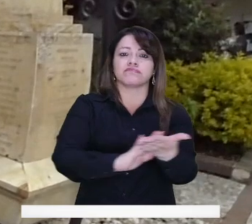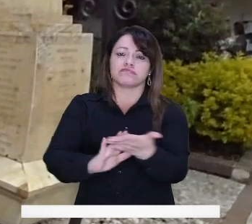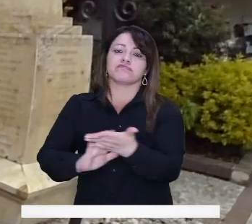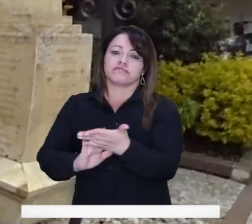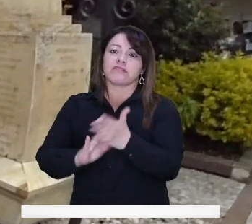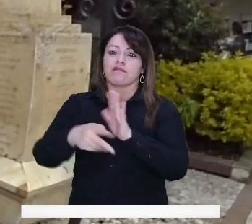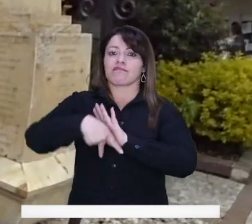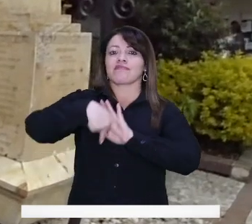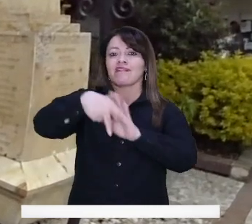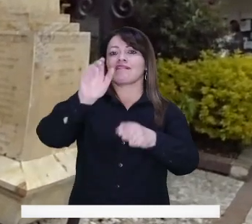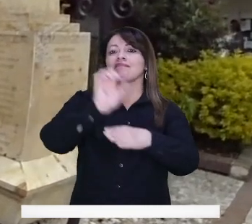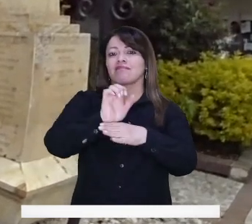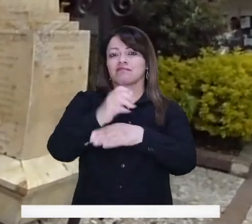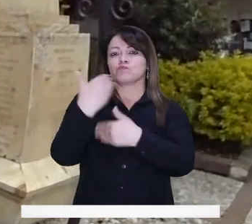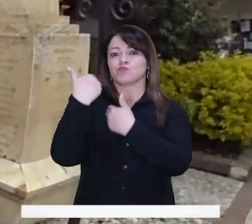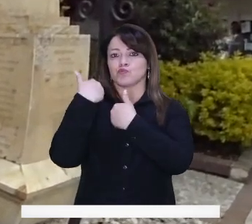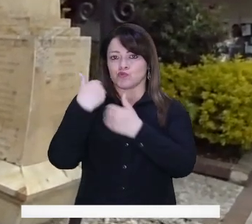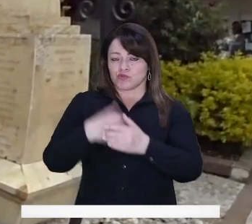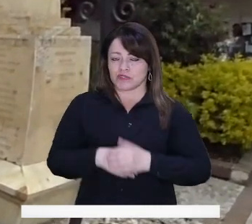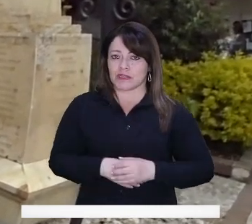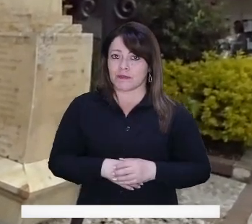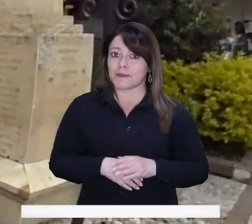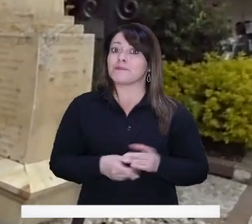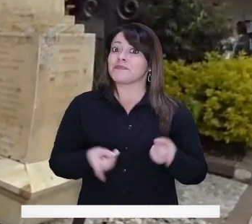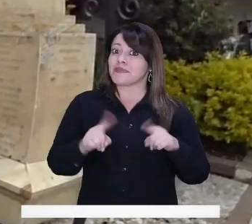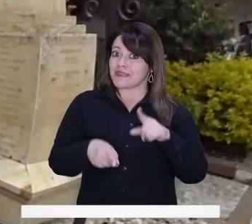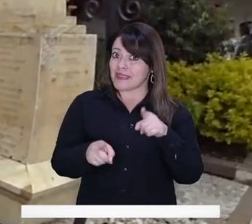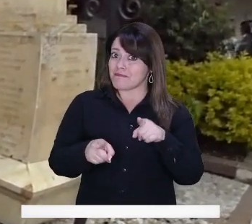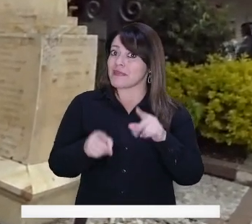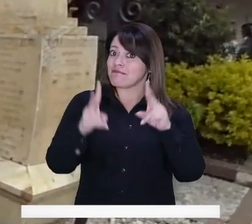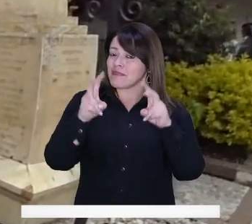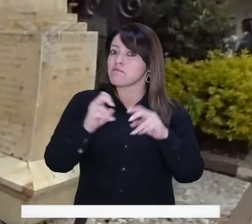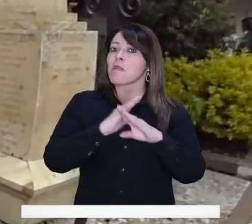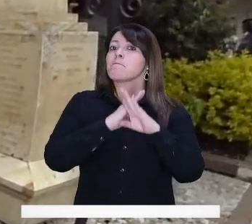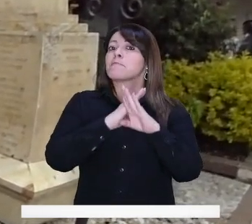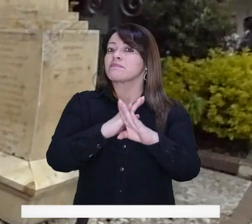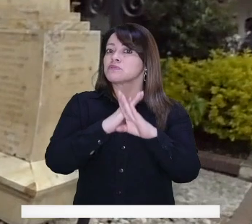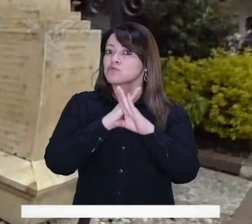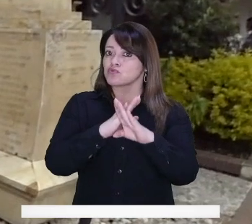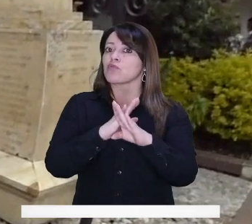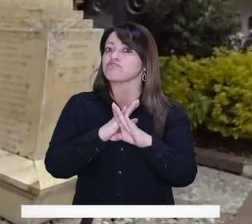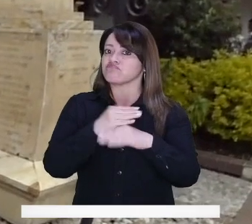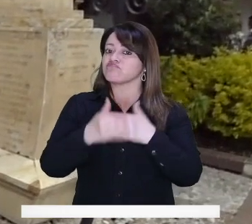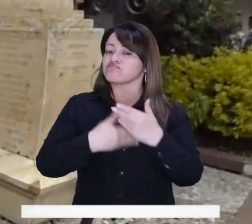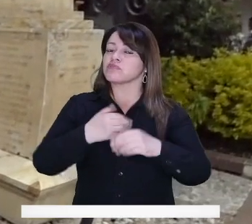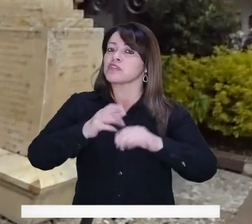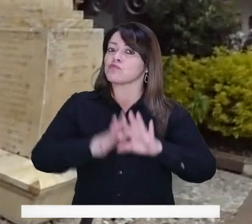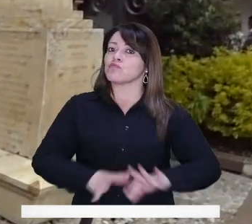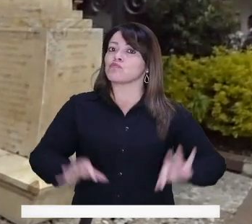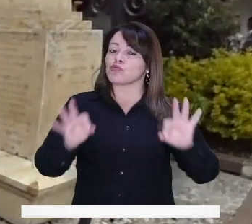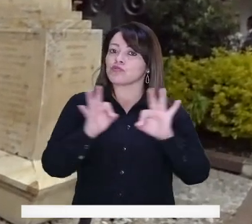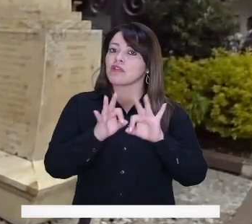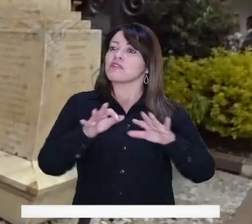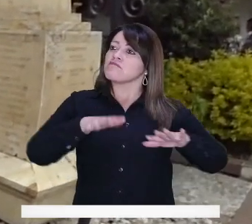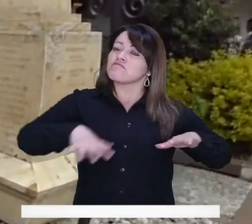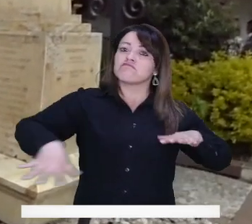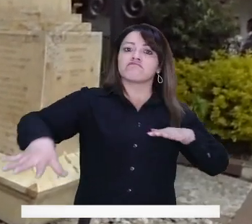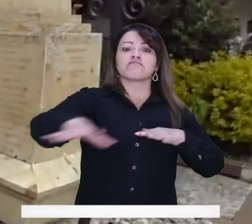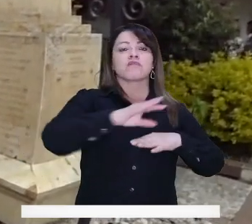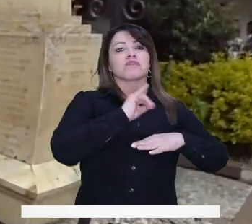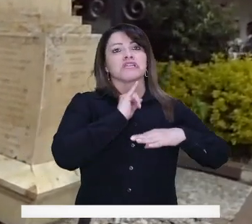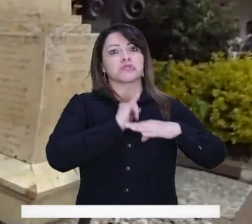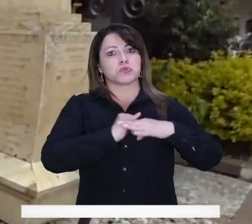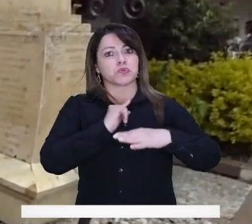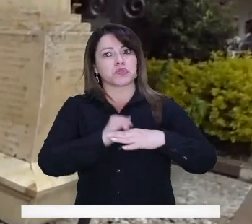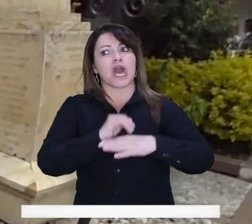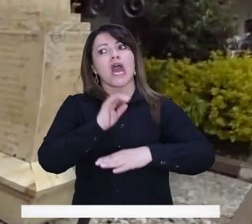desastres, emergencias, y el tema de prevención, que también hace parte de su misionalidad. Se tiene la infraestructura, se